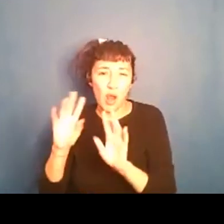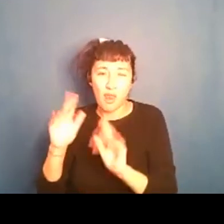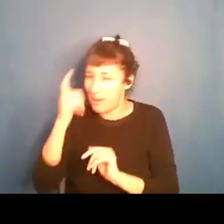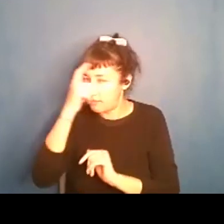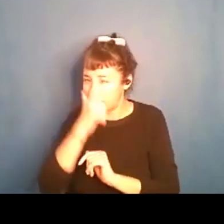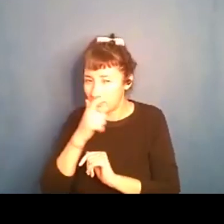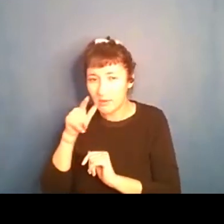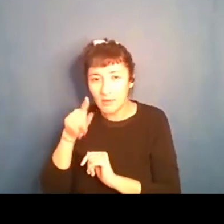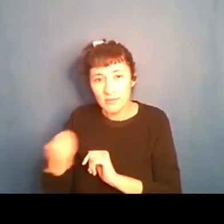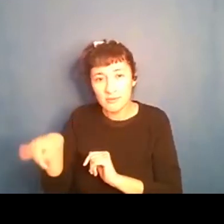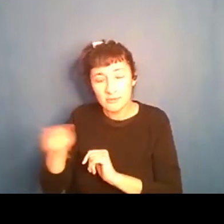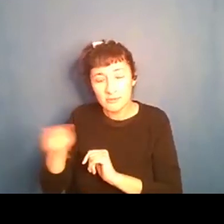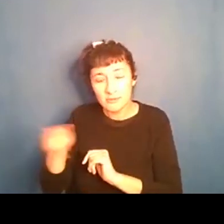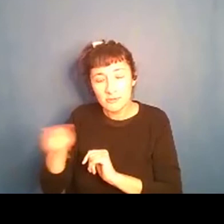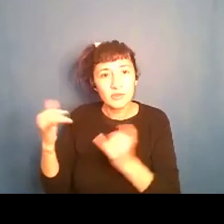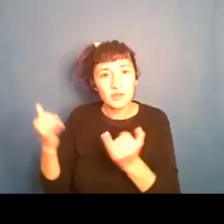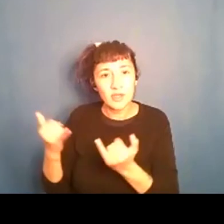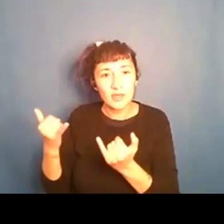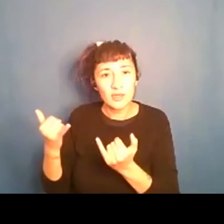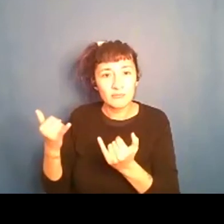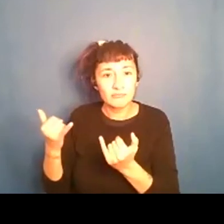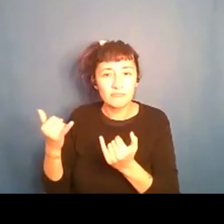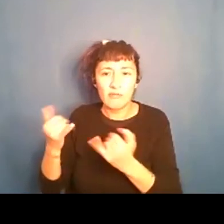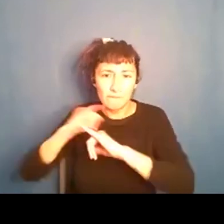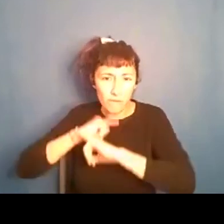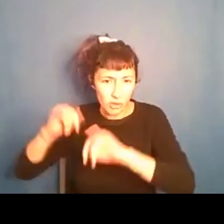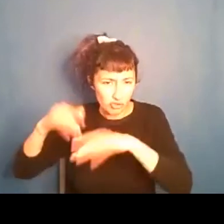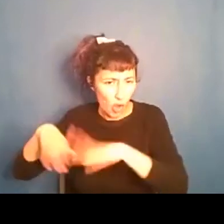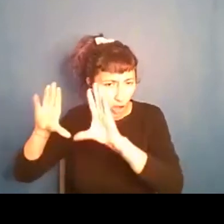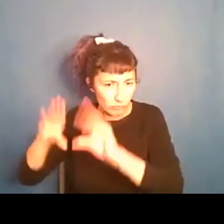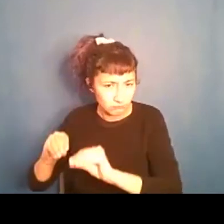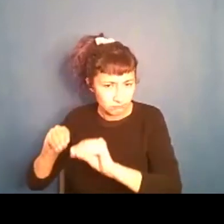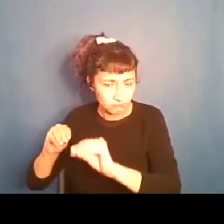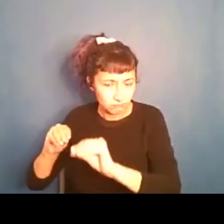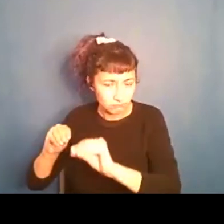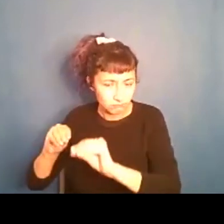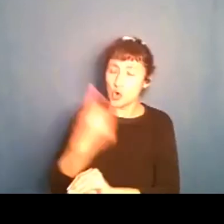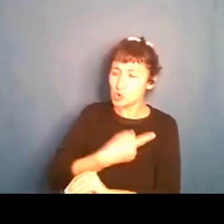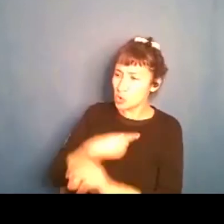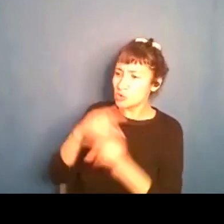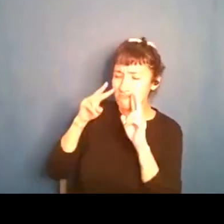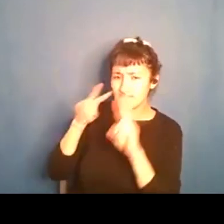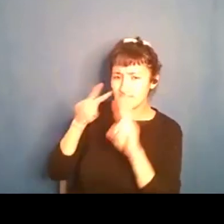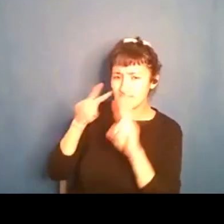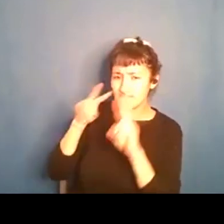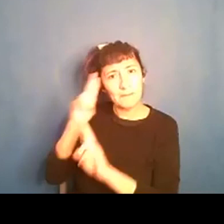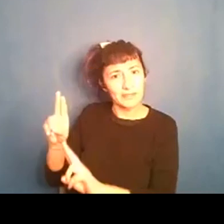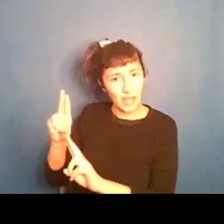tener más completa la información. Nosotros respetamos bajo la